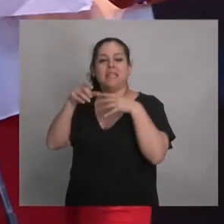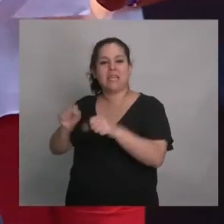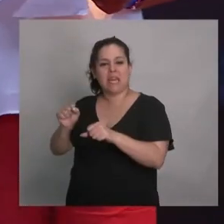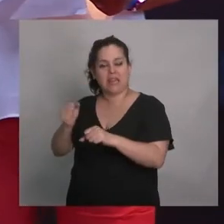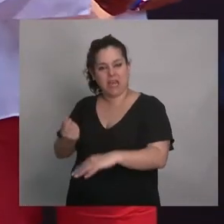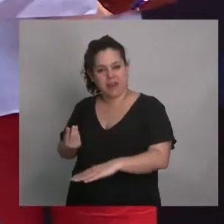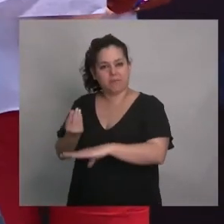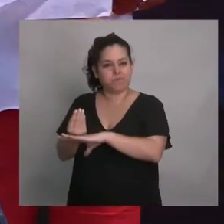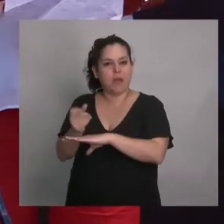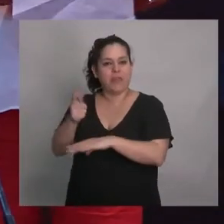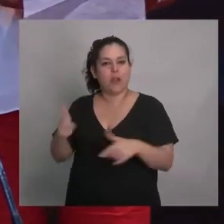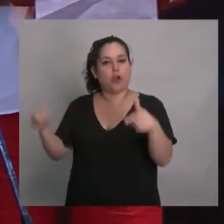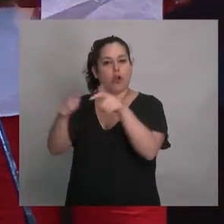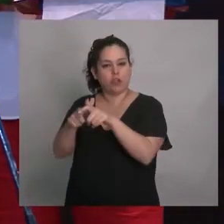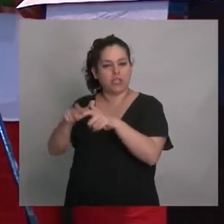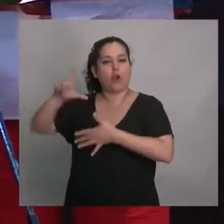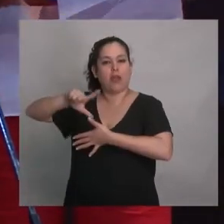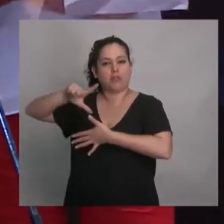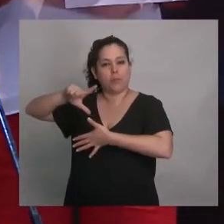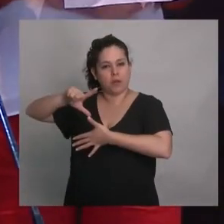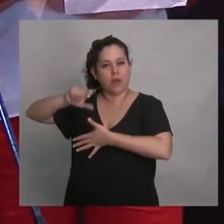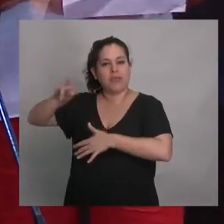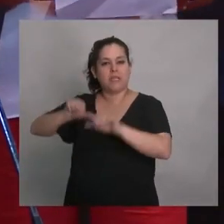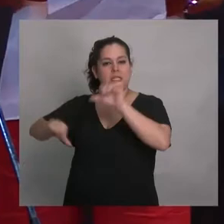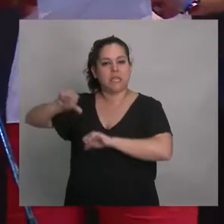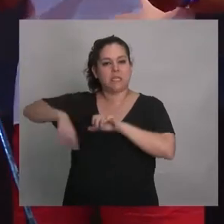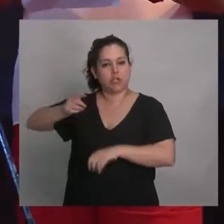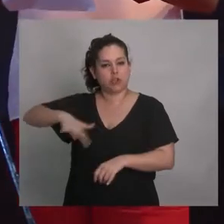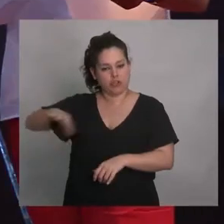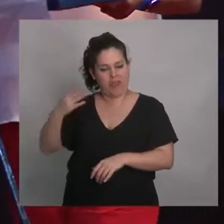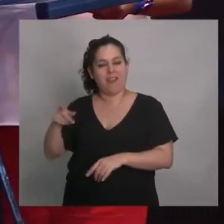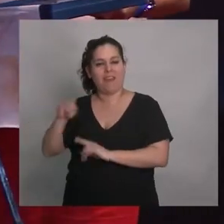electa del consejo latinoamericano de ciencias sociales